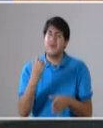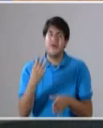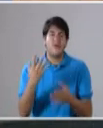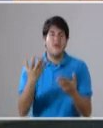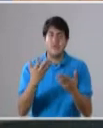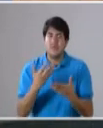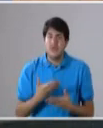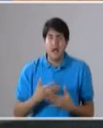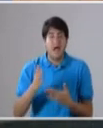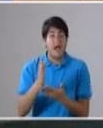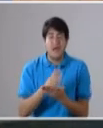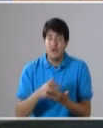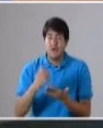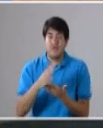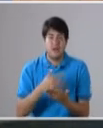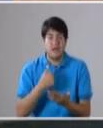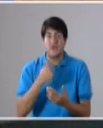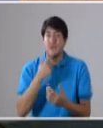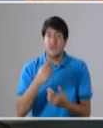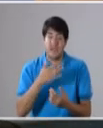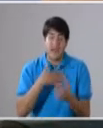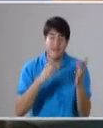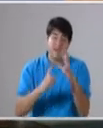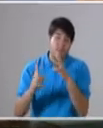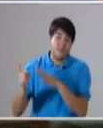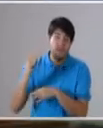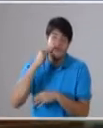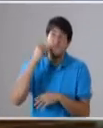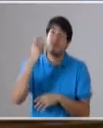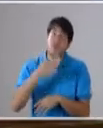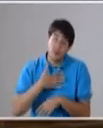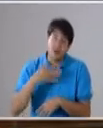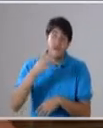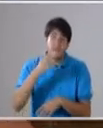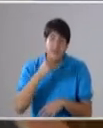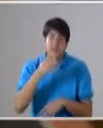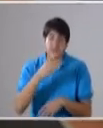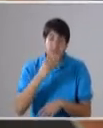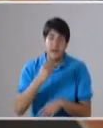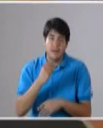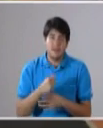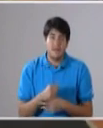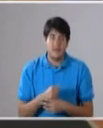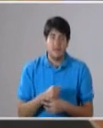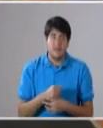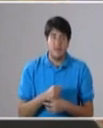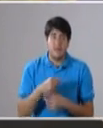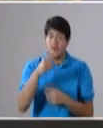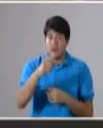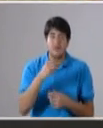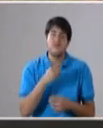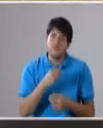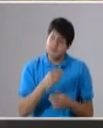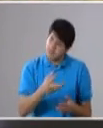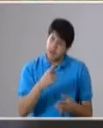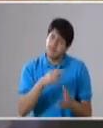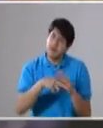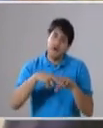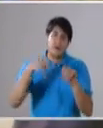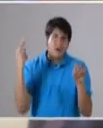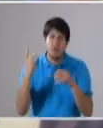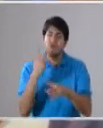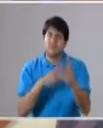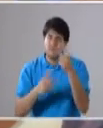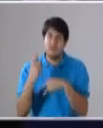Yo renuncié, le dije al apóstol, a mí el Señor me habló, pues vamos a ver si te habló. Renuncié, me dijo, y te venís conmigo, vamos a ir a enseñar a